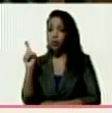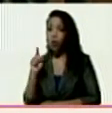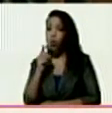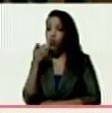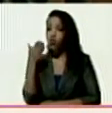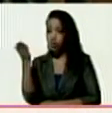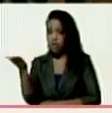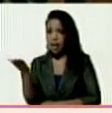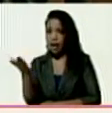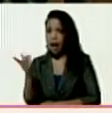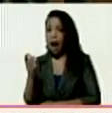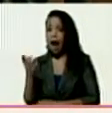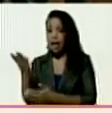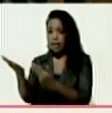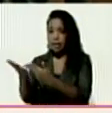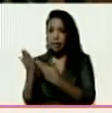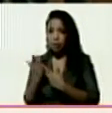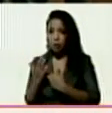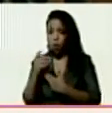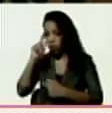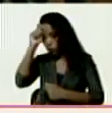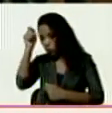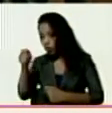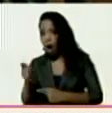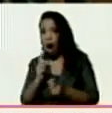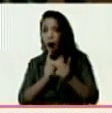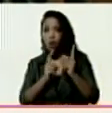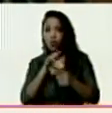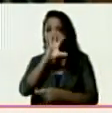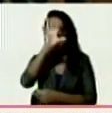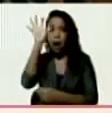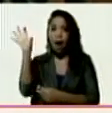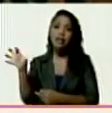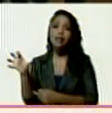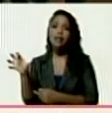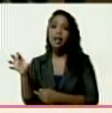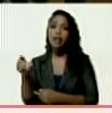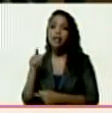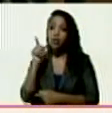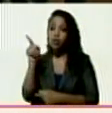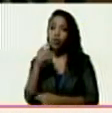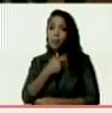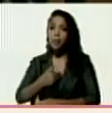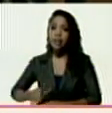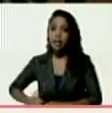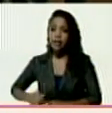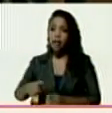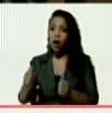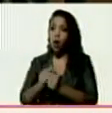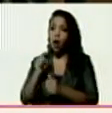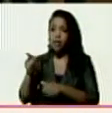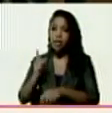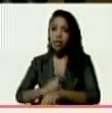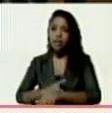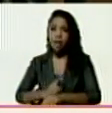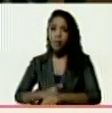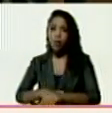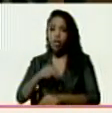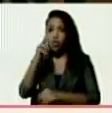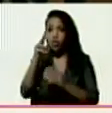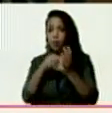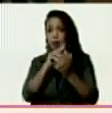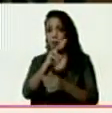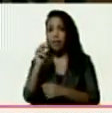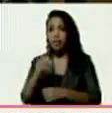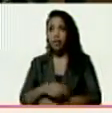el reconocimiento de algunos países de su presidencia por este periodo del 2020? Muchas